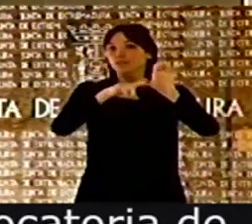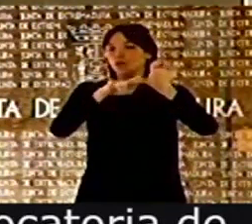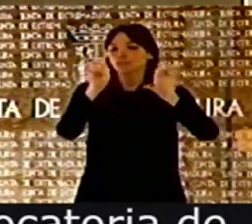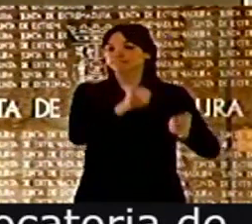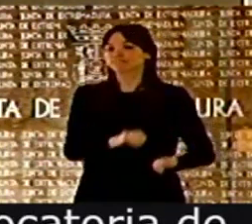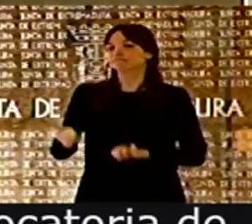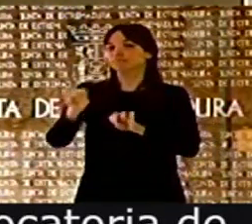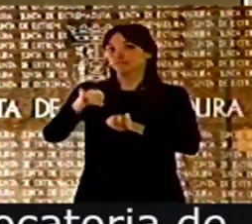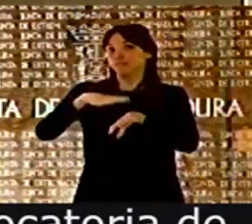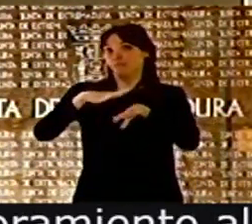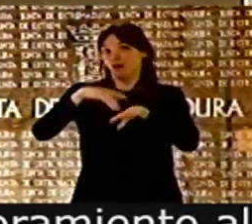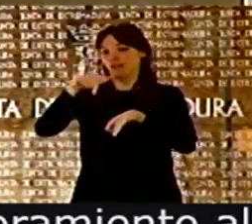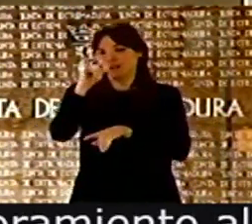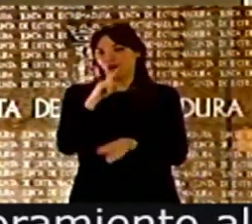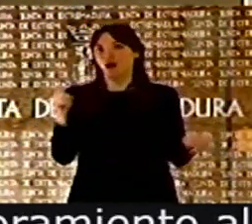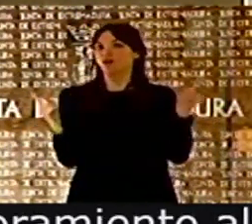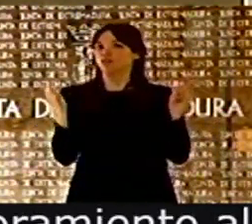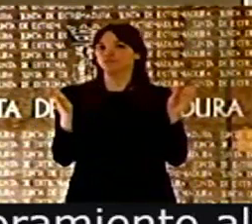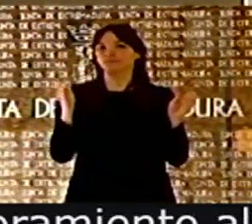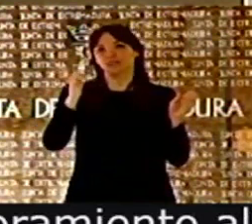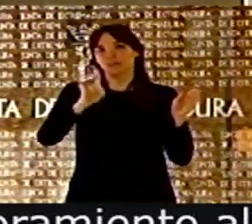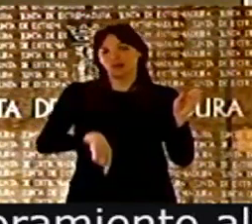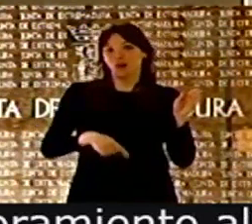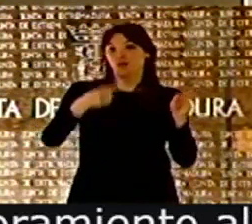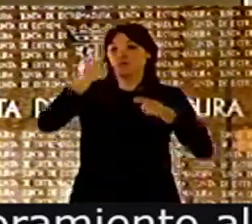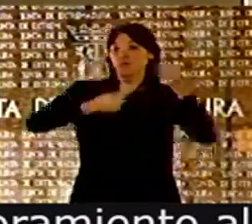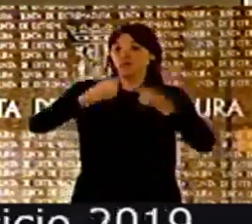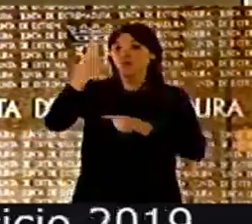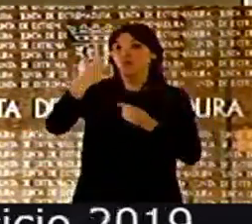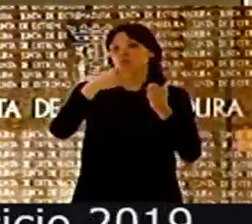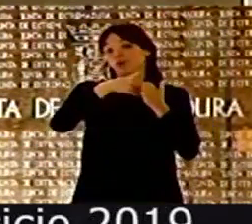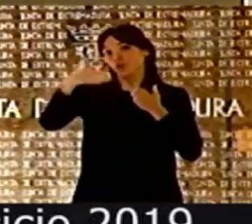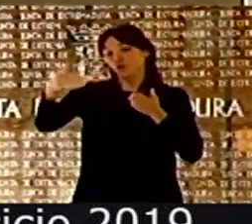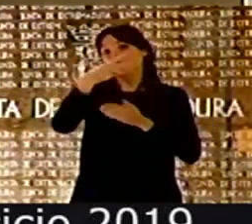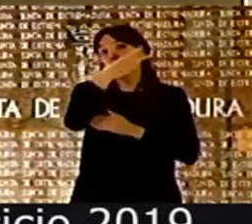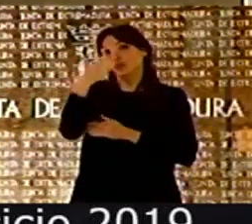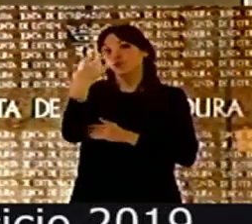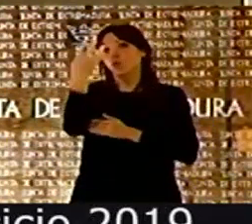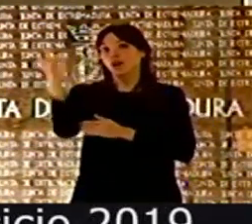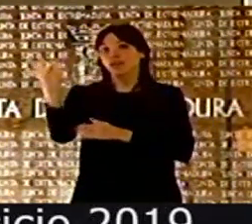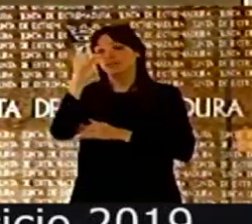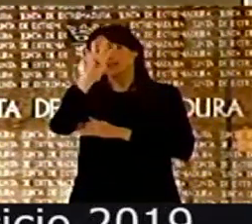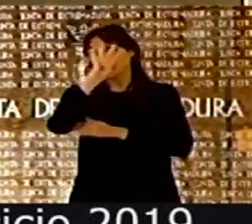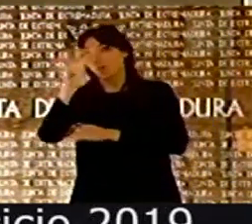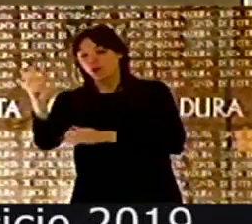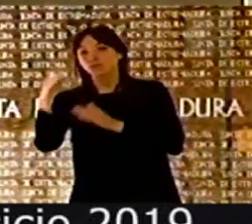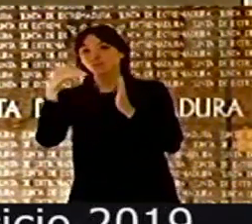ejercicio 2019 también, con un presupuesto de 1.244.000 euros.